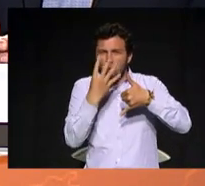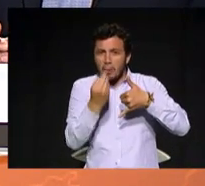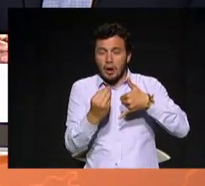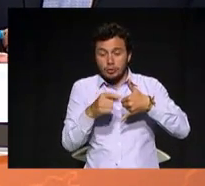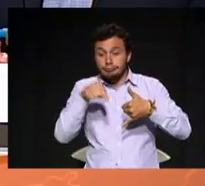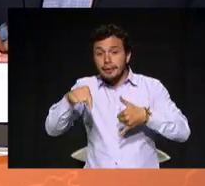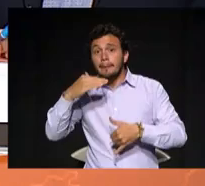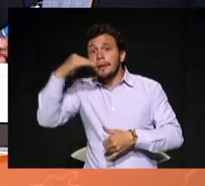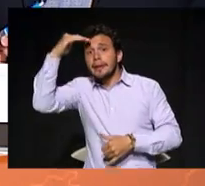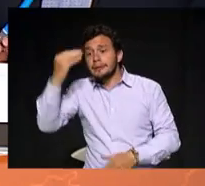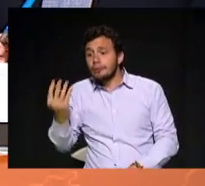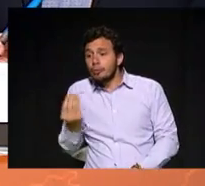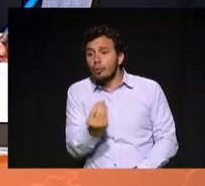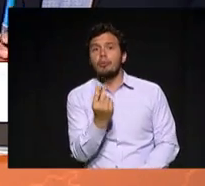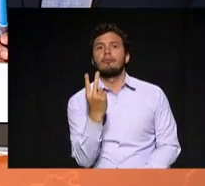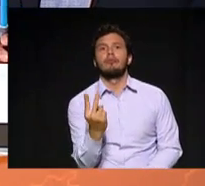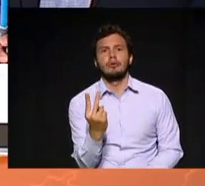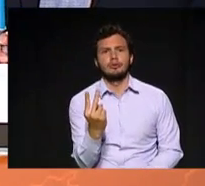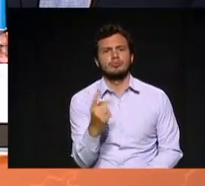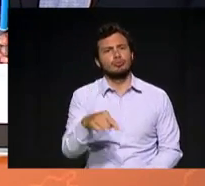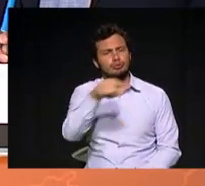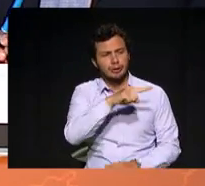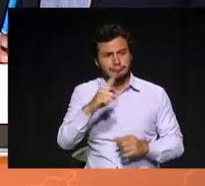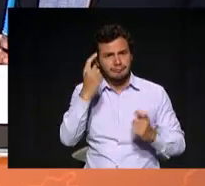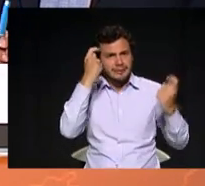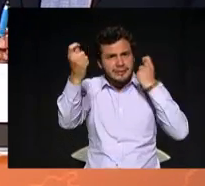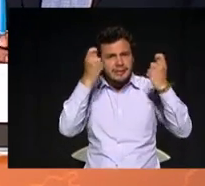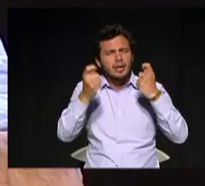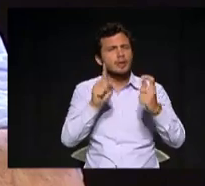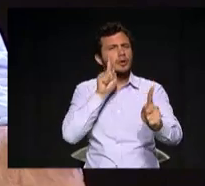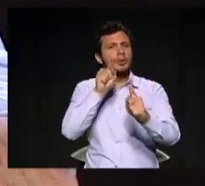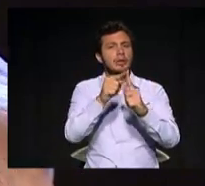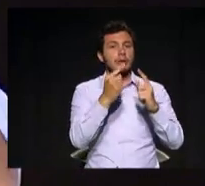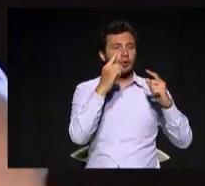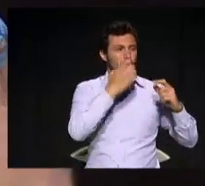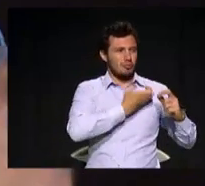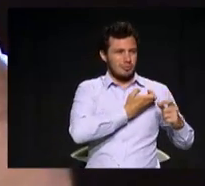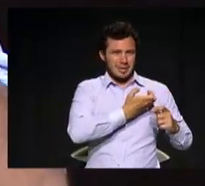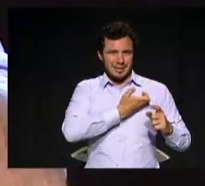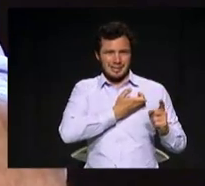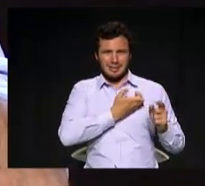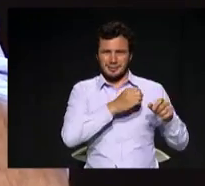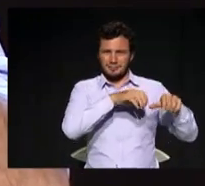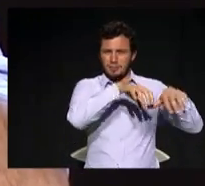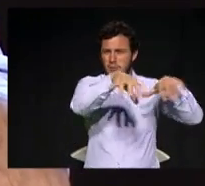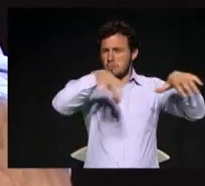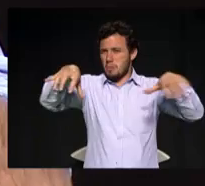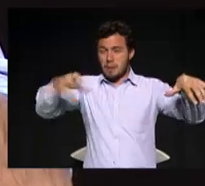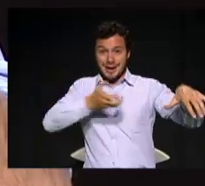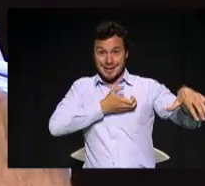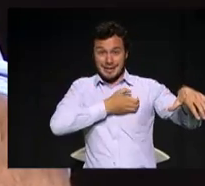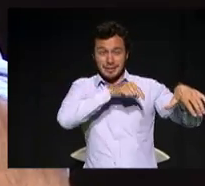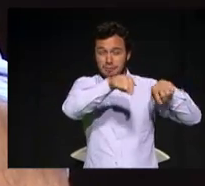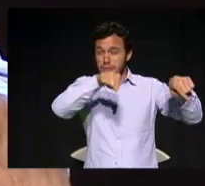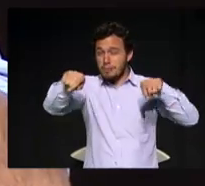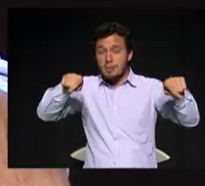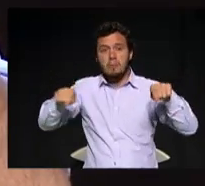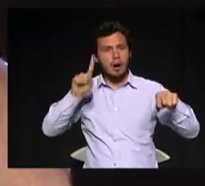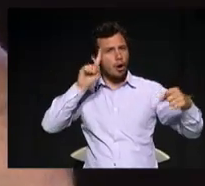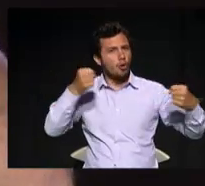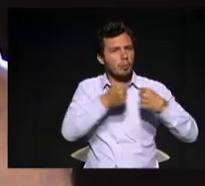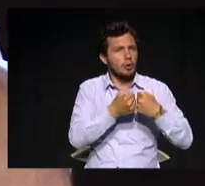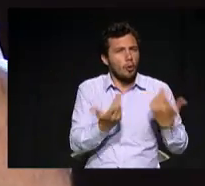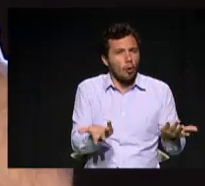demás alcaldes del área metropolitana comenzamos por santiago peace mire bien tiene un gran conflicto económico realmente a